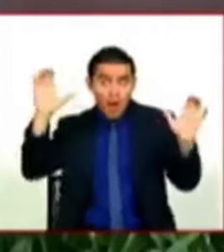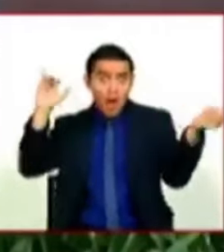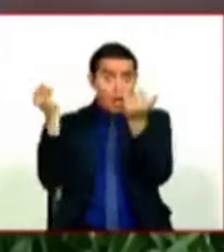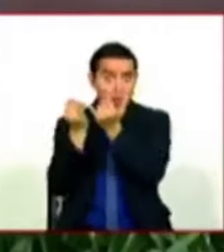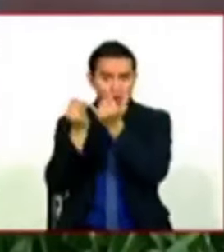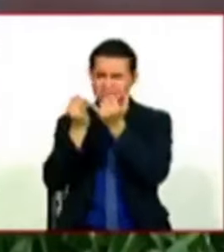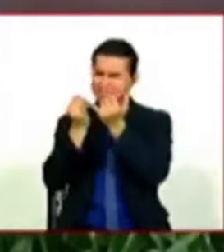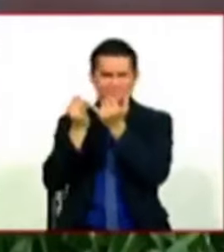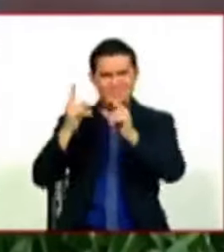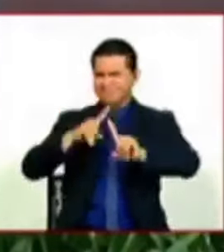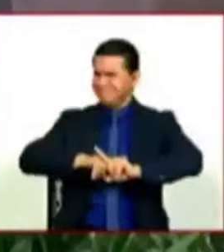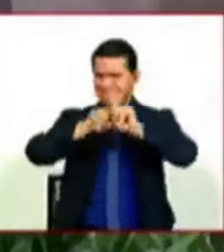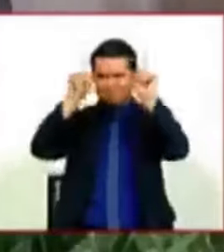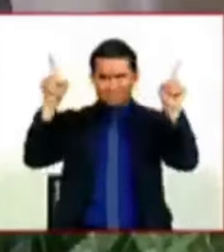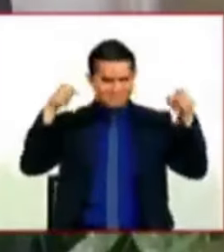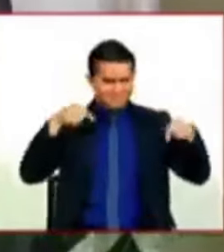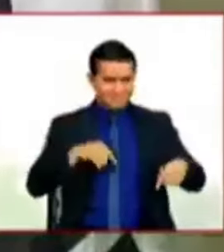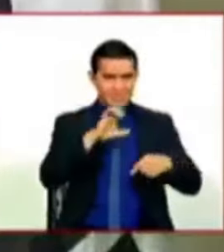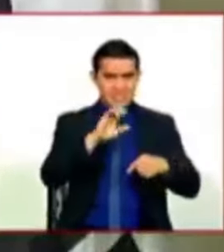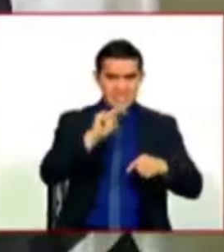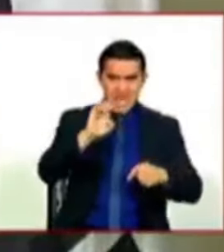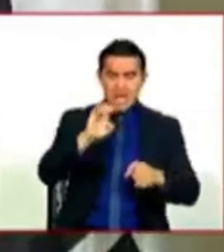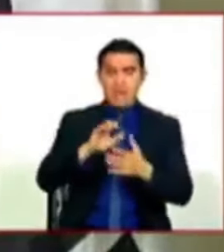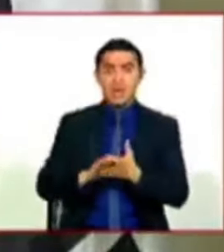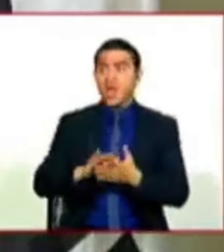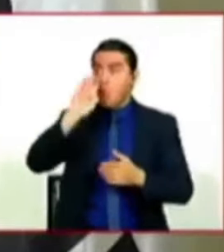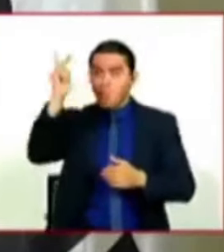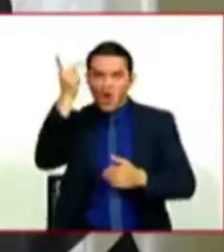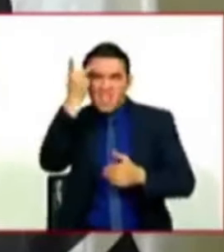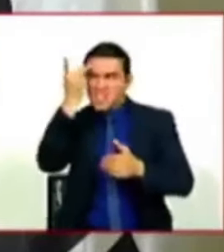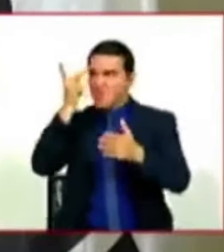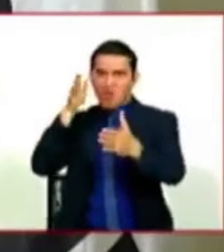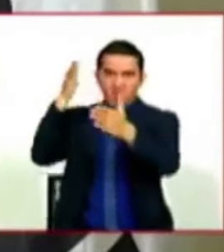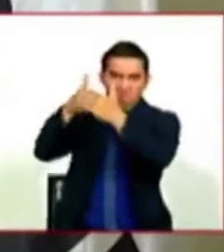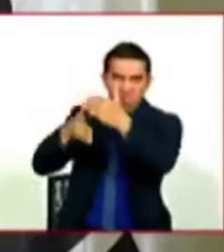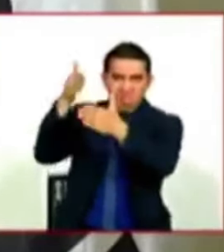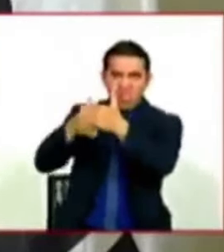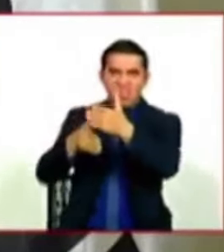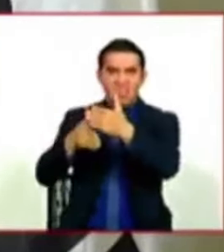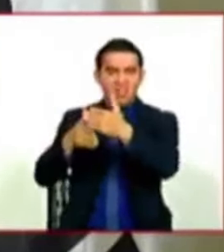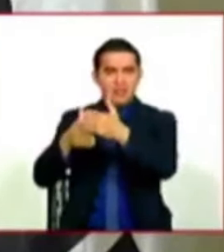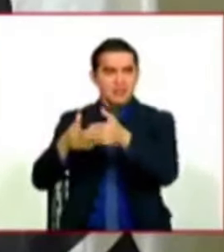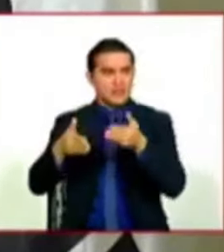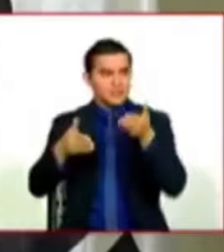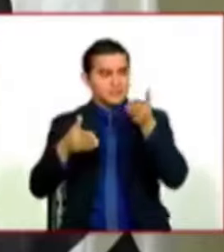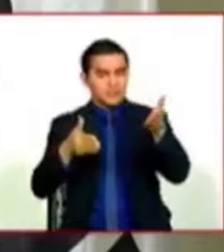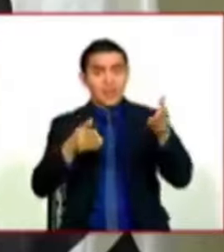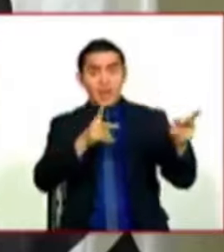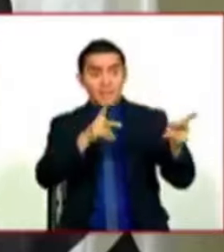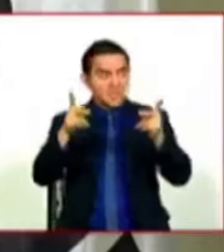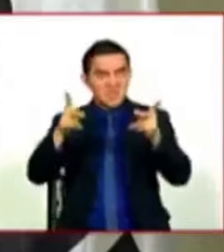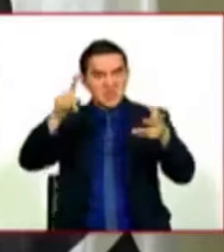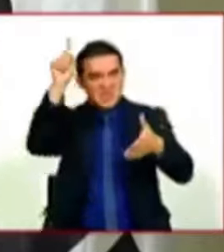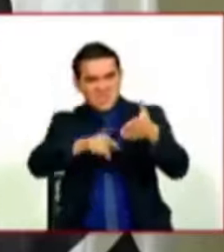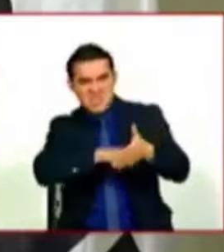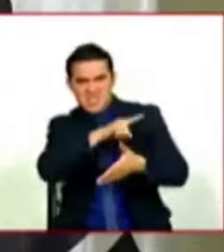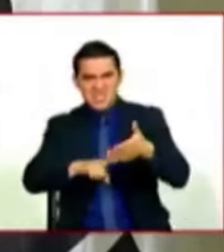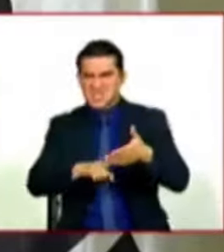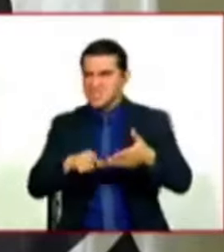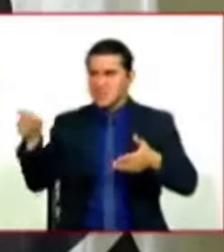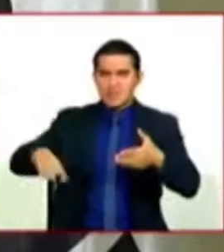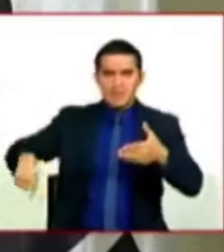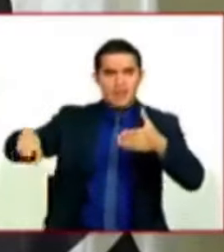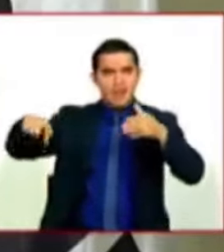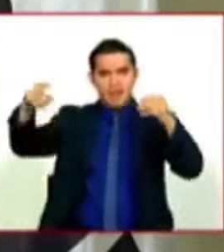CNE, violencia política, cuestionamiento al pleno electo, campañas de odio que